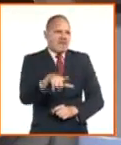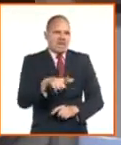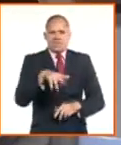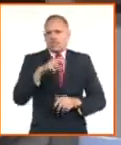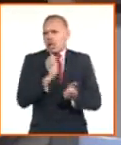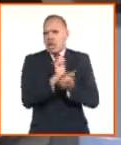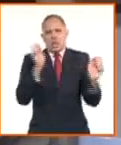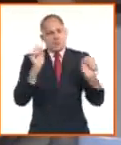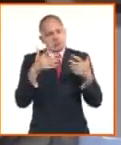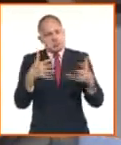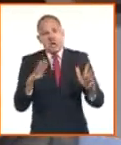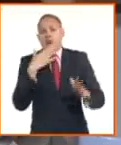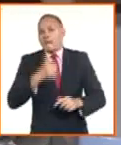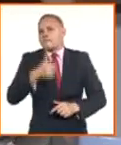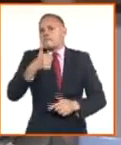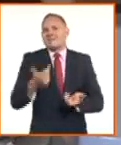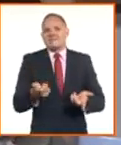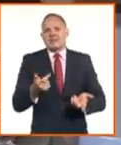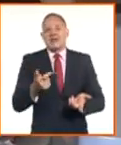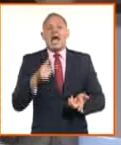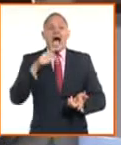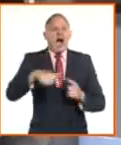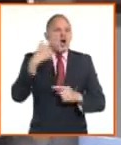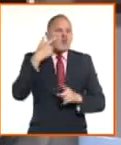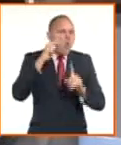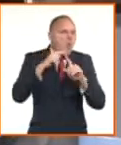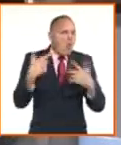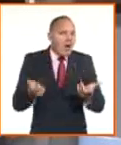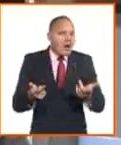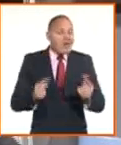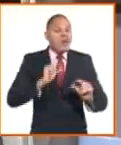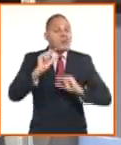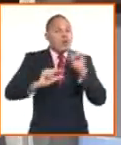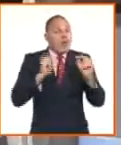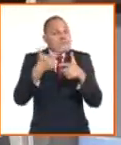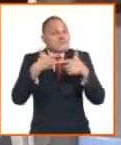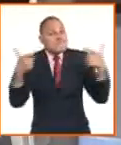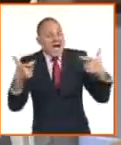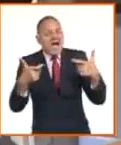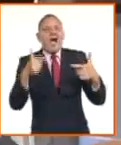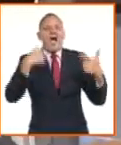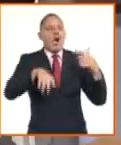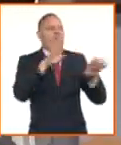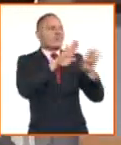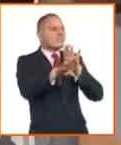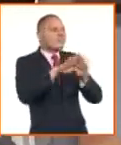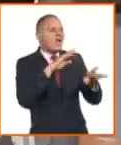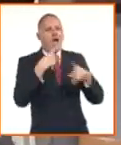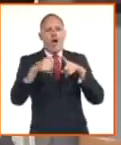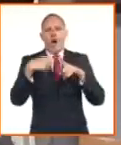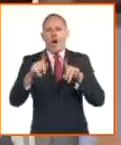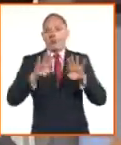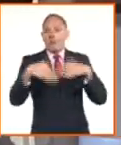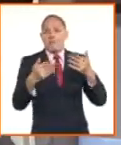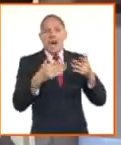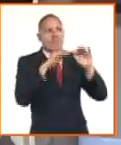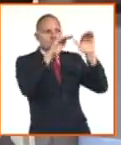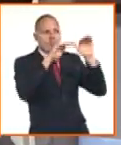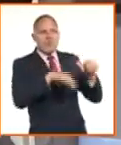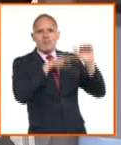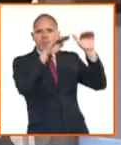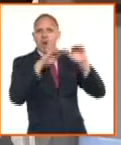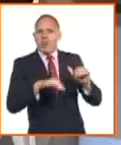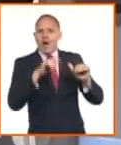sociedad, porque es con el objetivo de incrementar las ofertas en moneda nacional, que es, lo repito, entre el control del